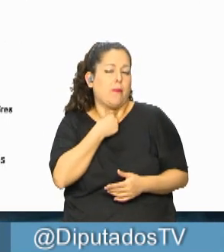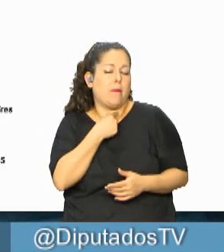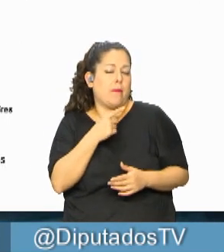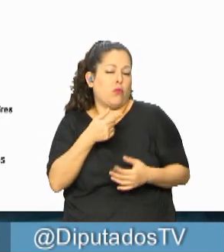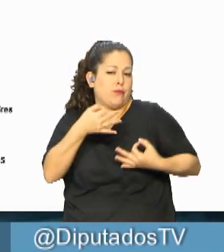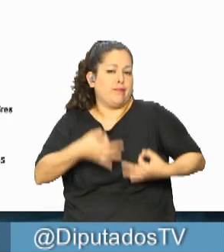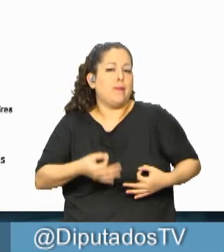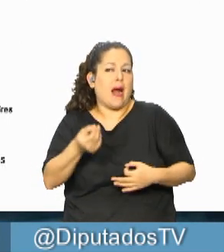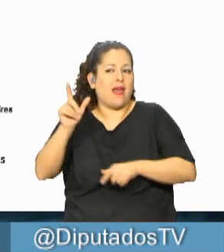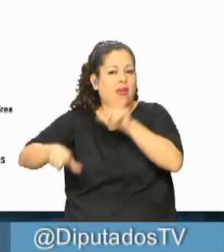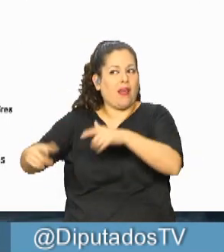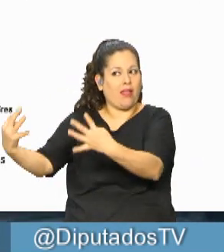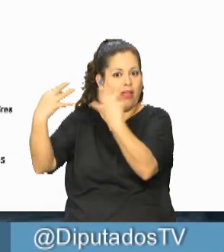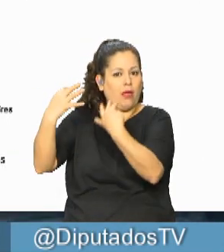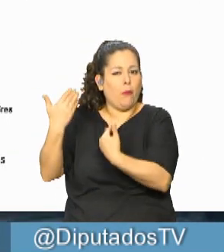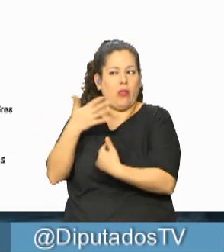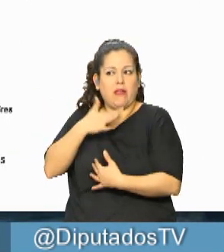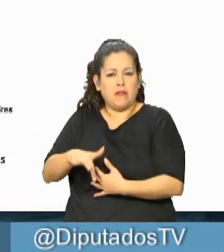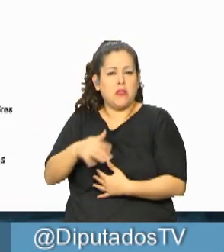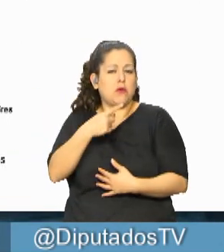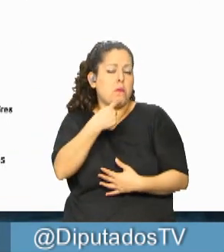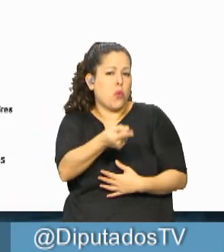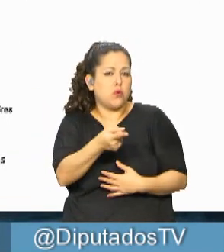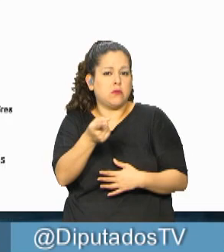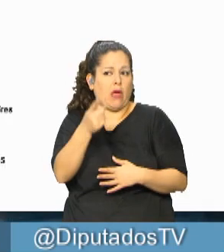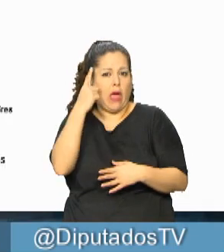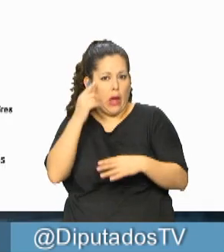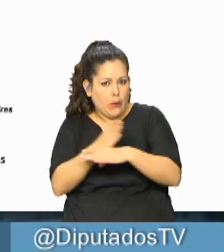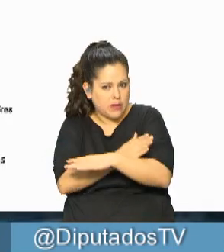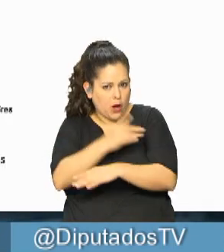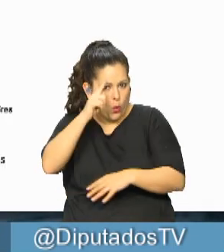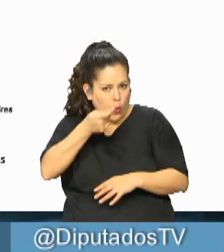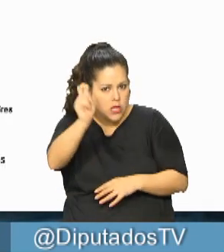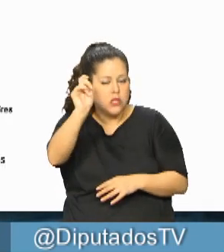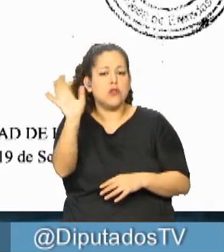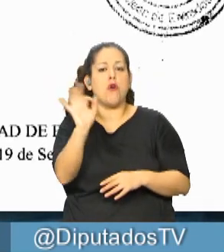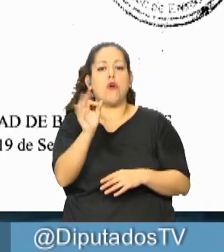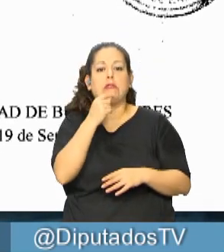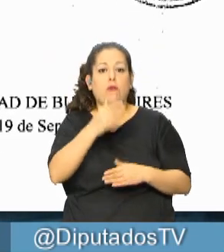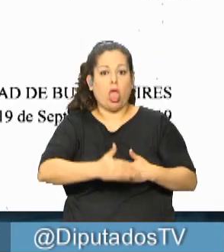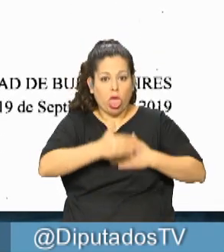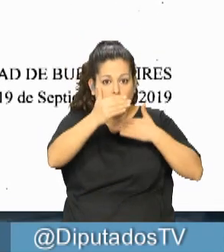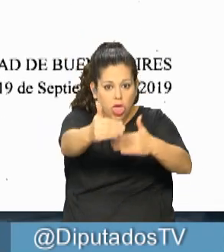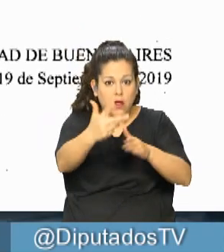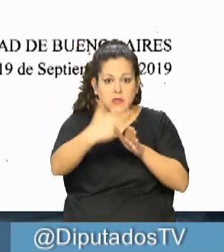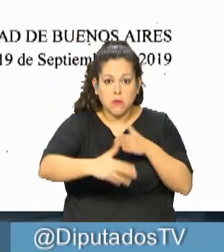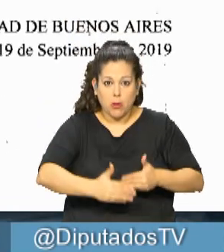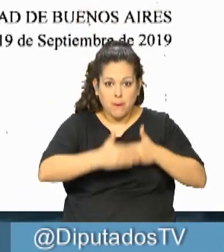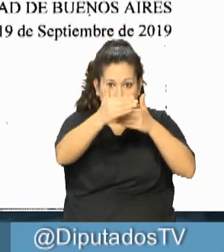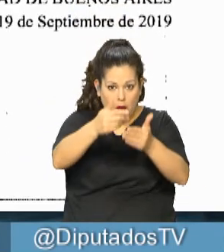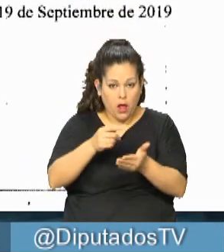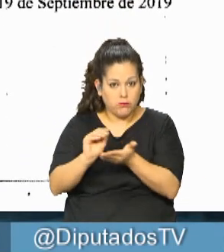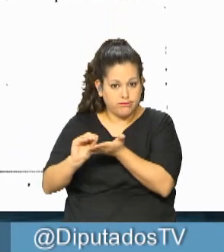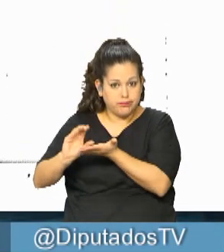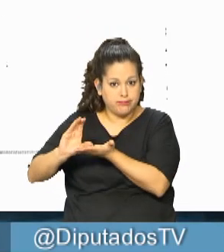el mundo pueda entender. Se buscan evitar nuevos juicios, la Argentina va a pagar más al estirar los plazos, cambian las condiciones, cambian